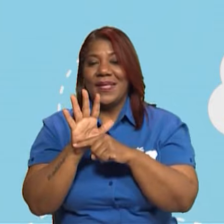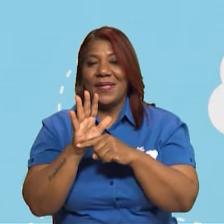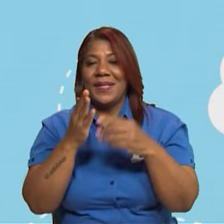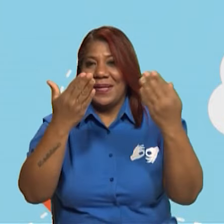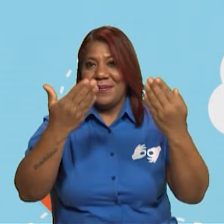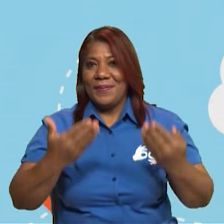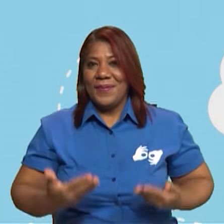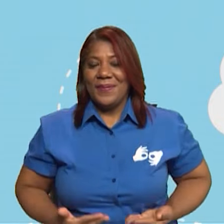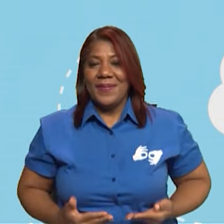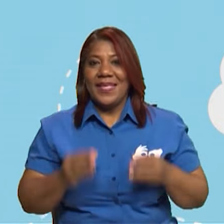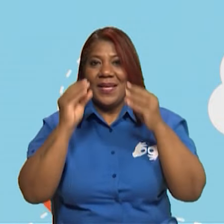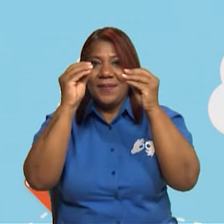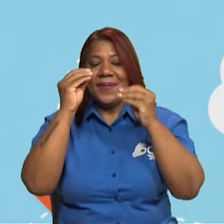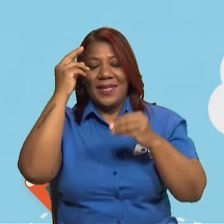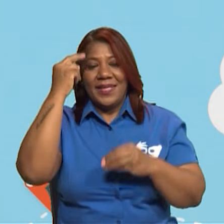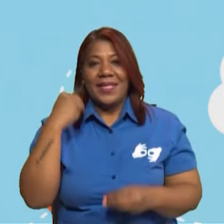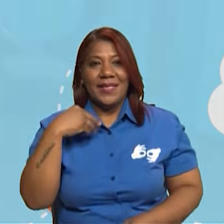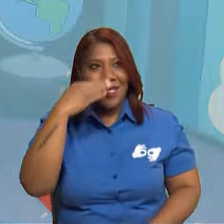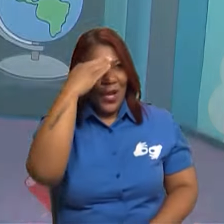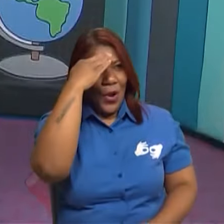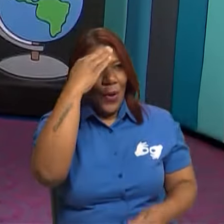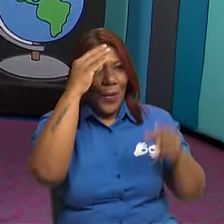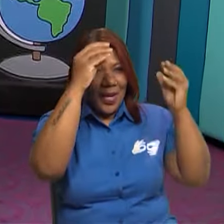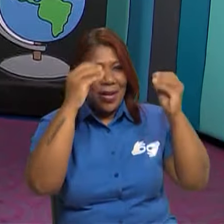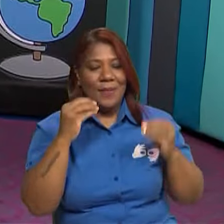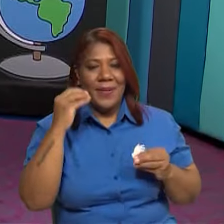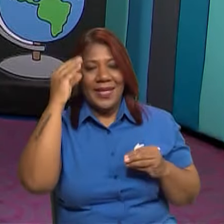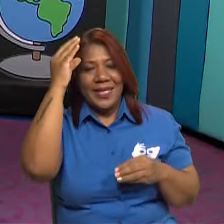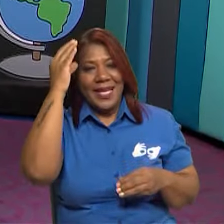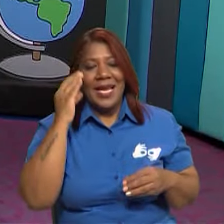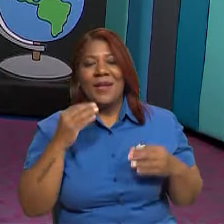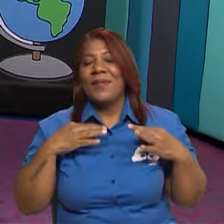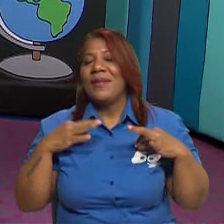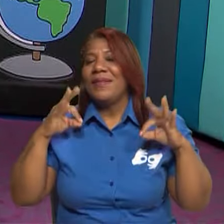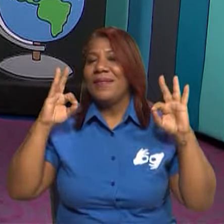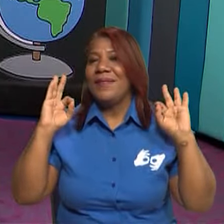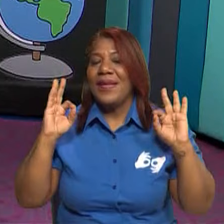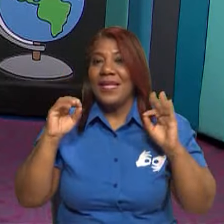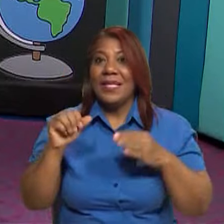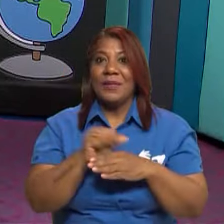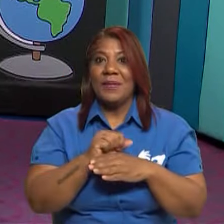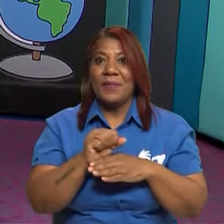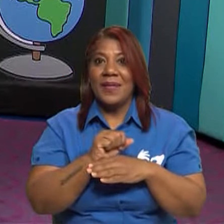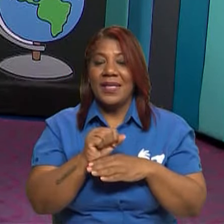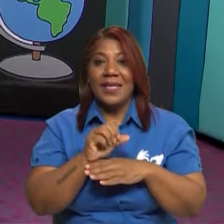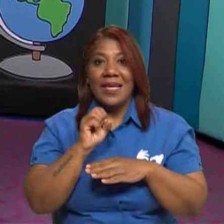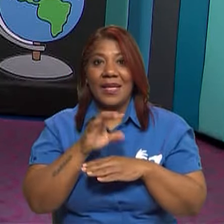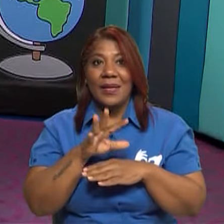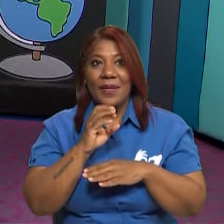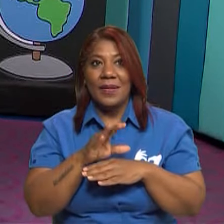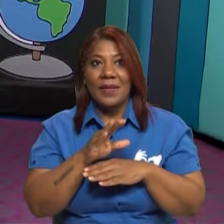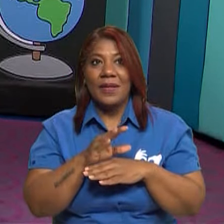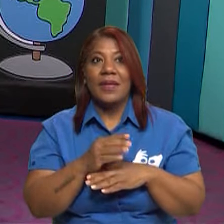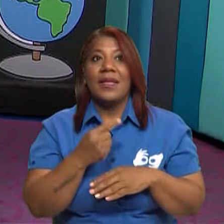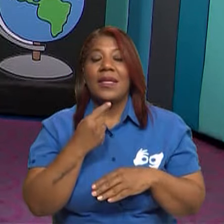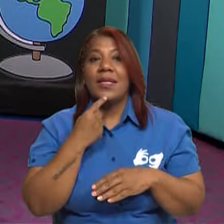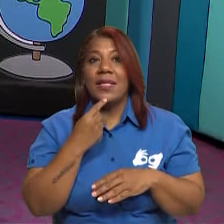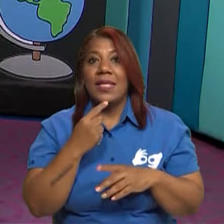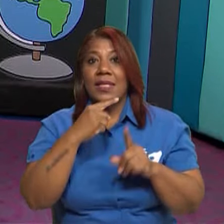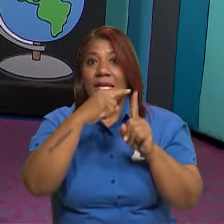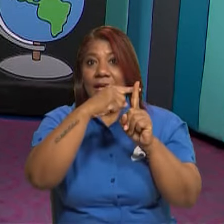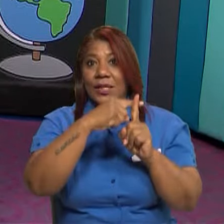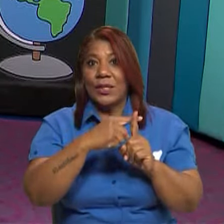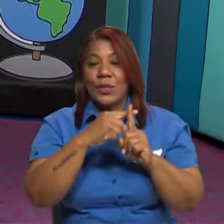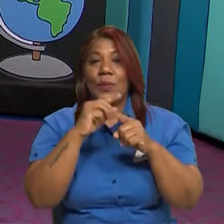Ninoshka, ¿cómo está? Hola, maestra Carmen, muy feliz de estar con ustedes el día de hoy practicando un poco de los ajustes razonables en lo que serían sumas